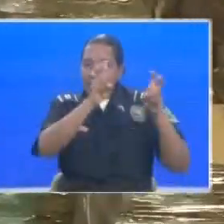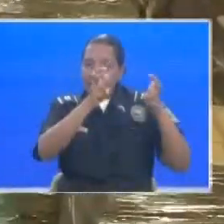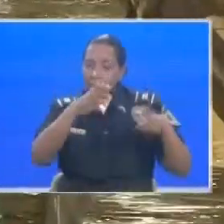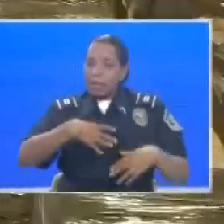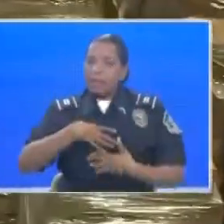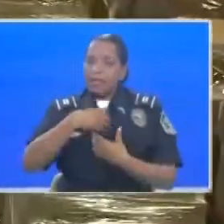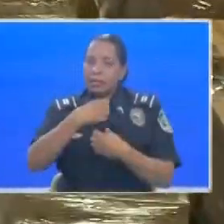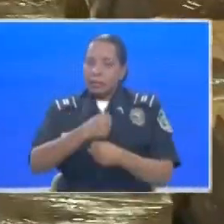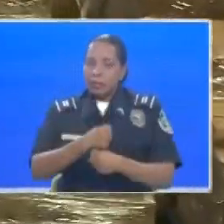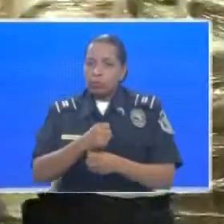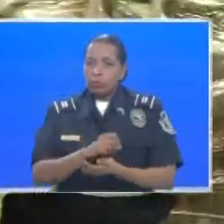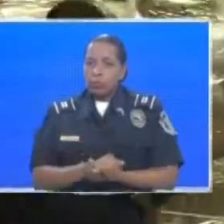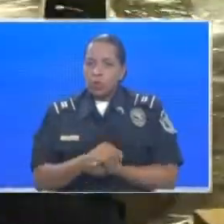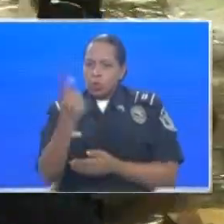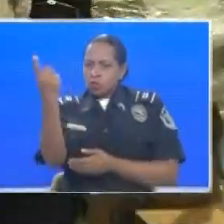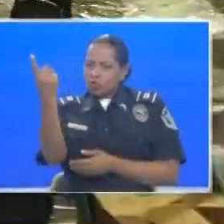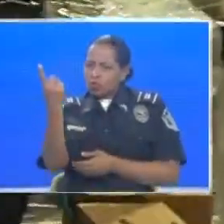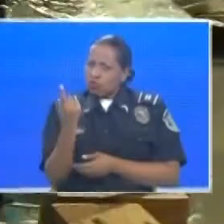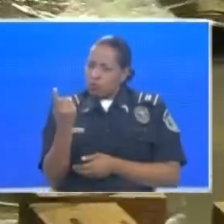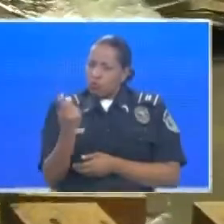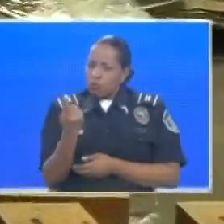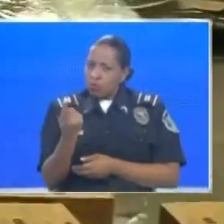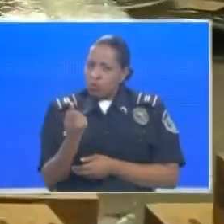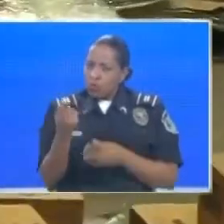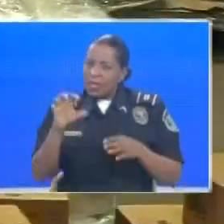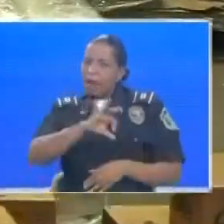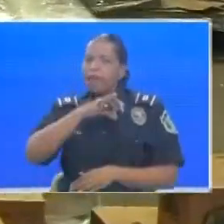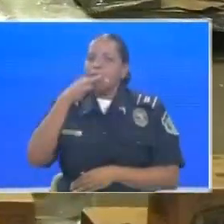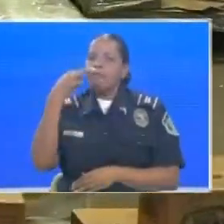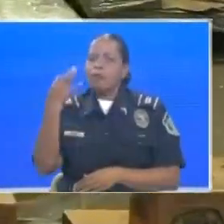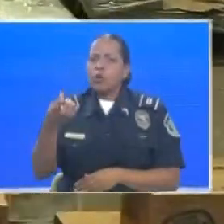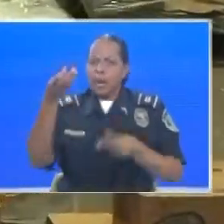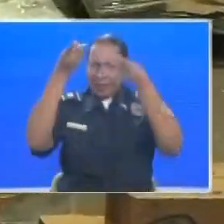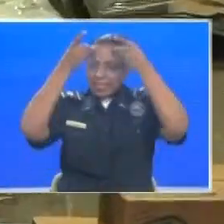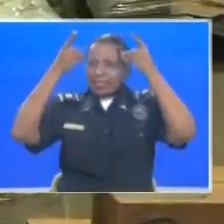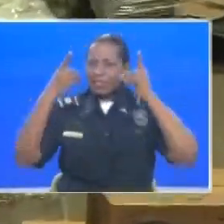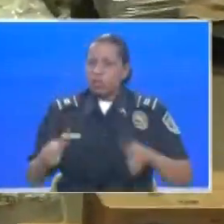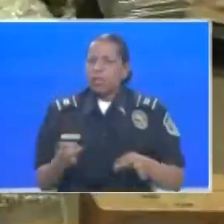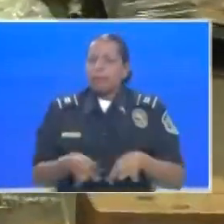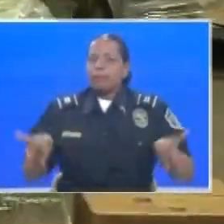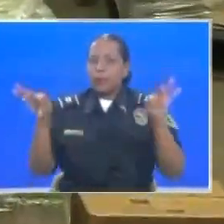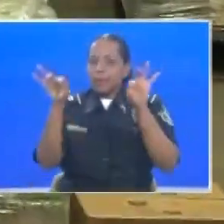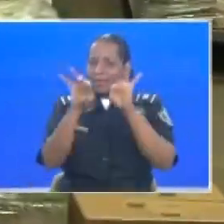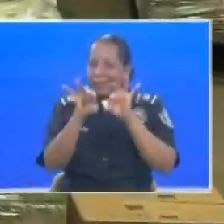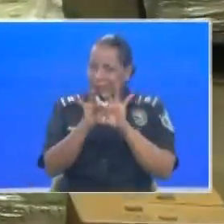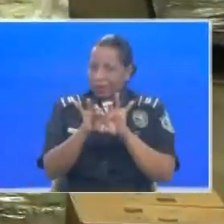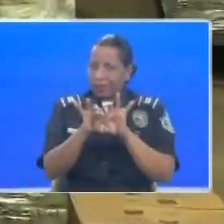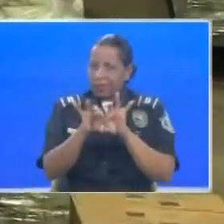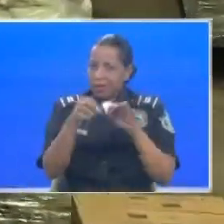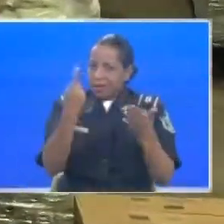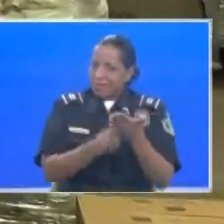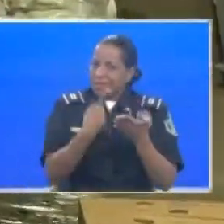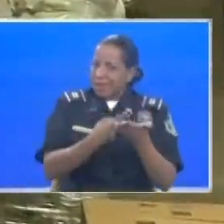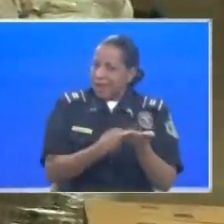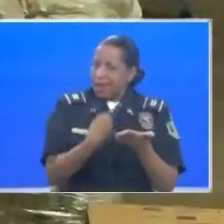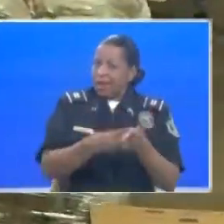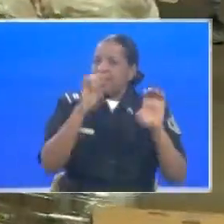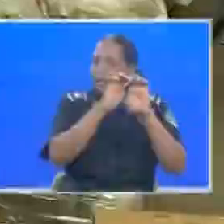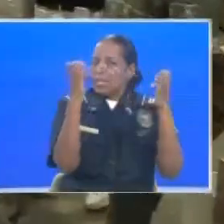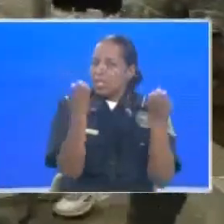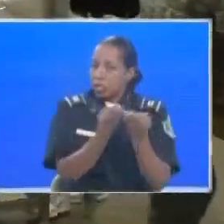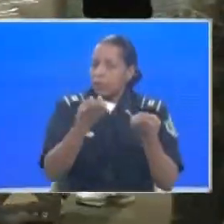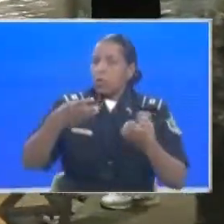salud son producto de decisiones que emanan del equipo de